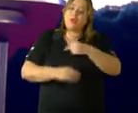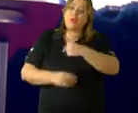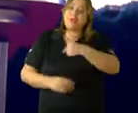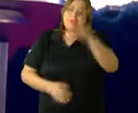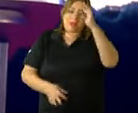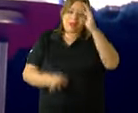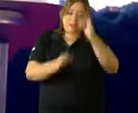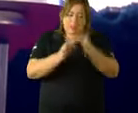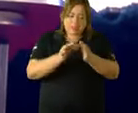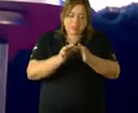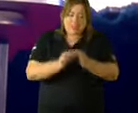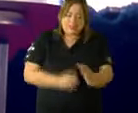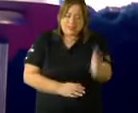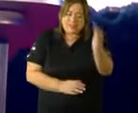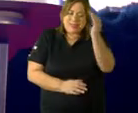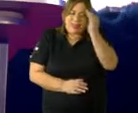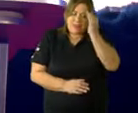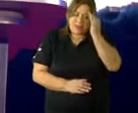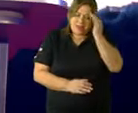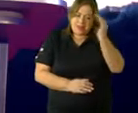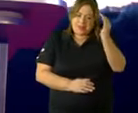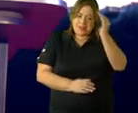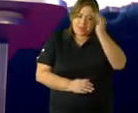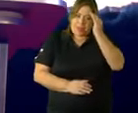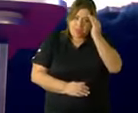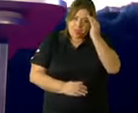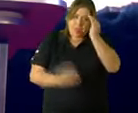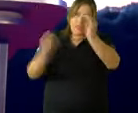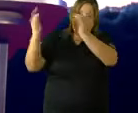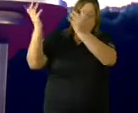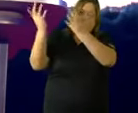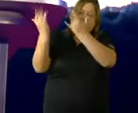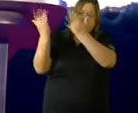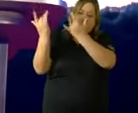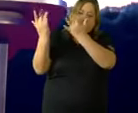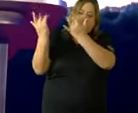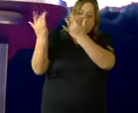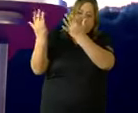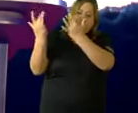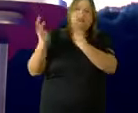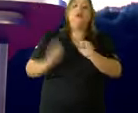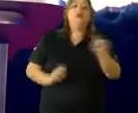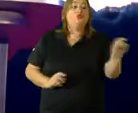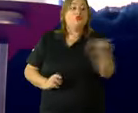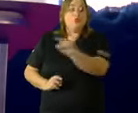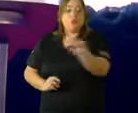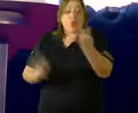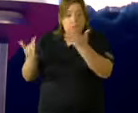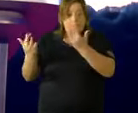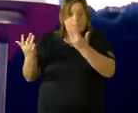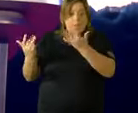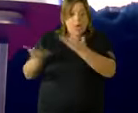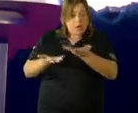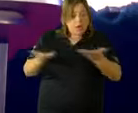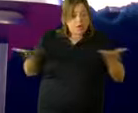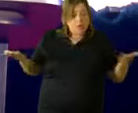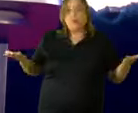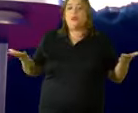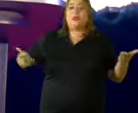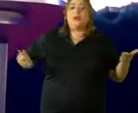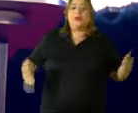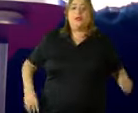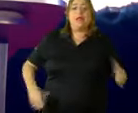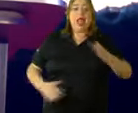la certeza de lo que se espera. Alguien está esperando algo. Eso